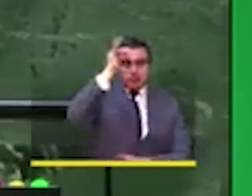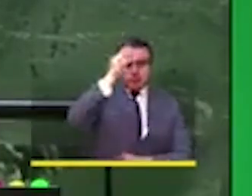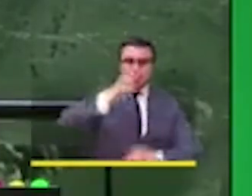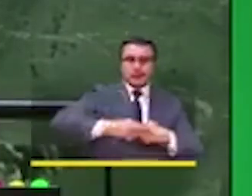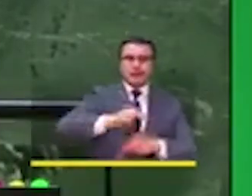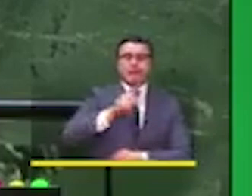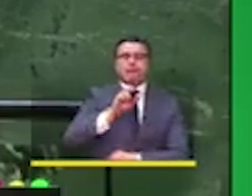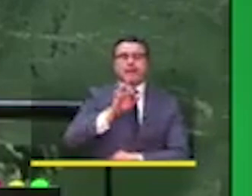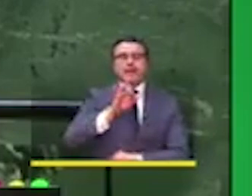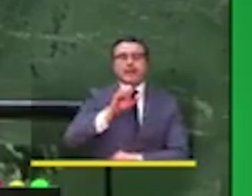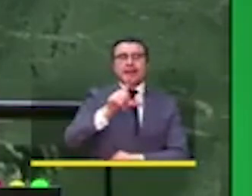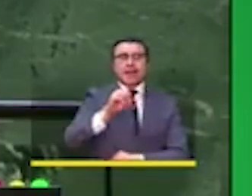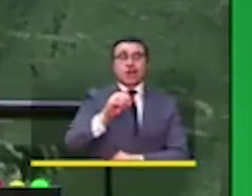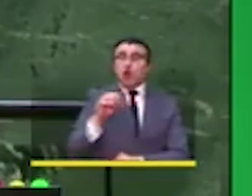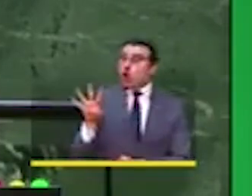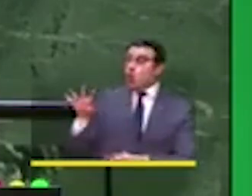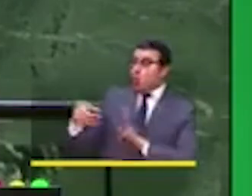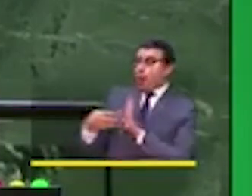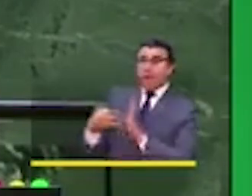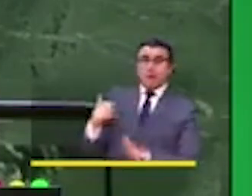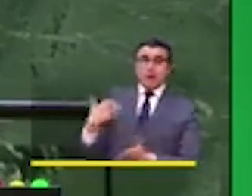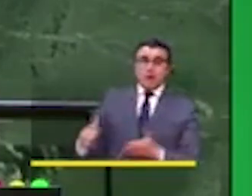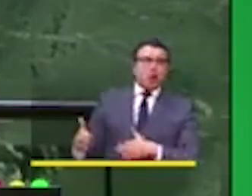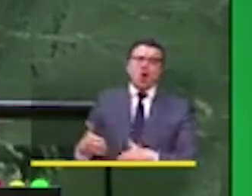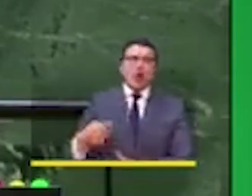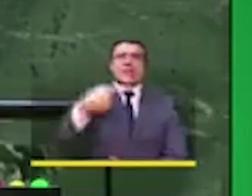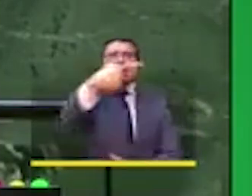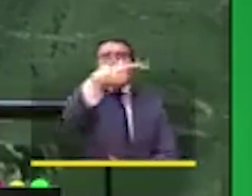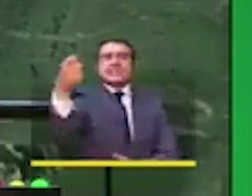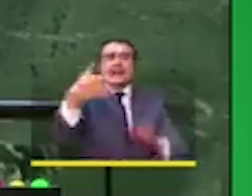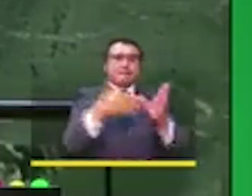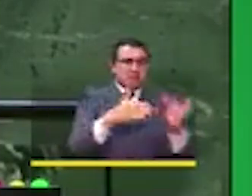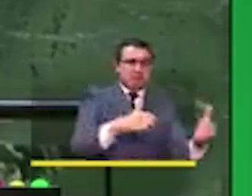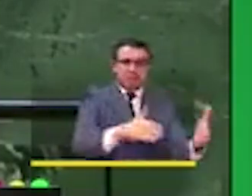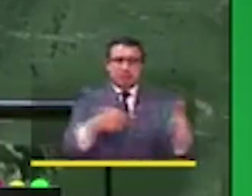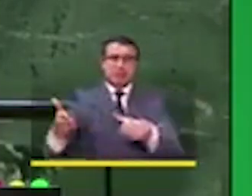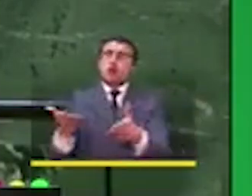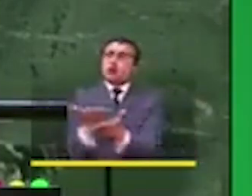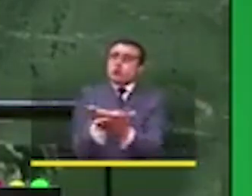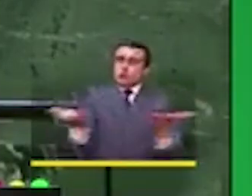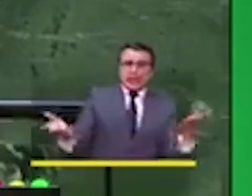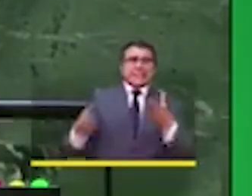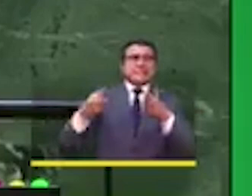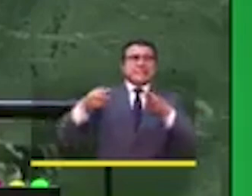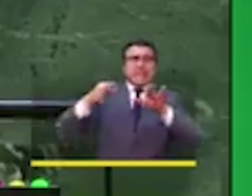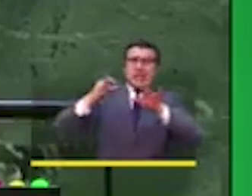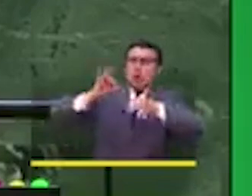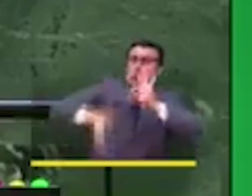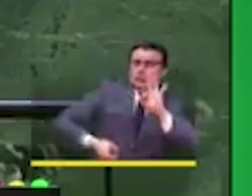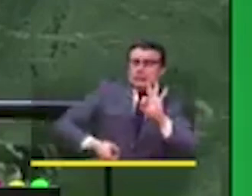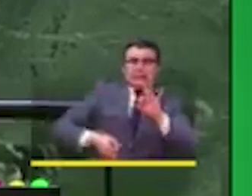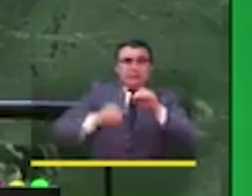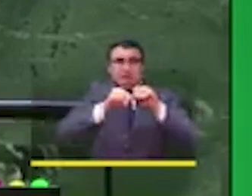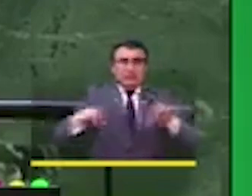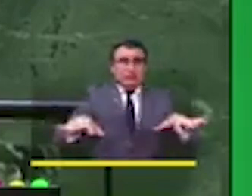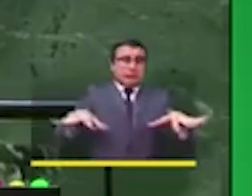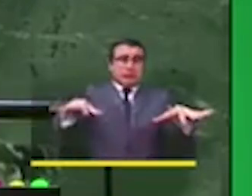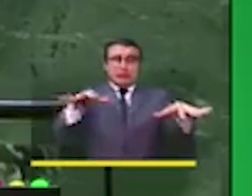al año en los Estados Unidos. Sembraron injusticia, señores. La peor de